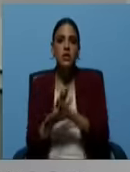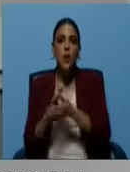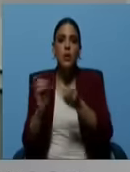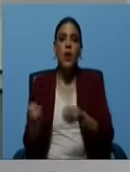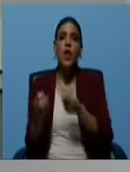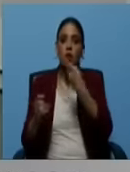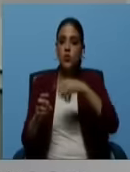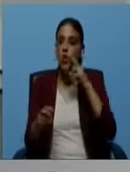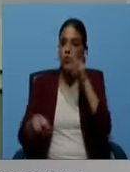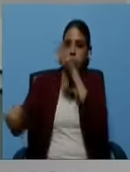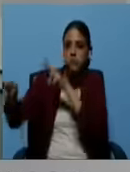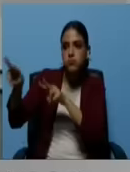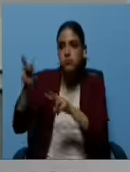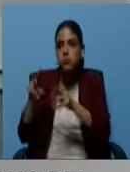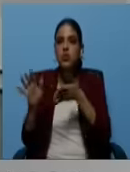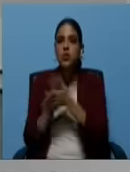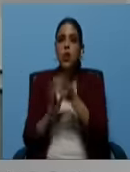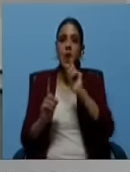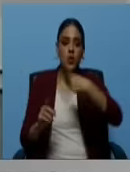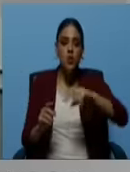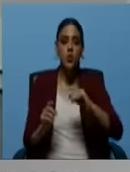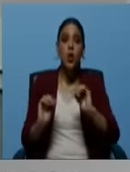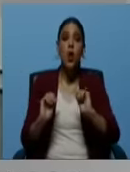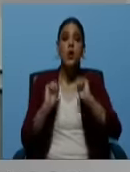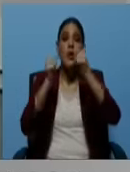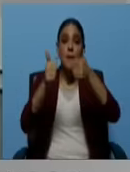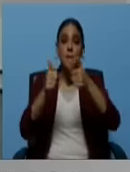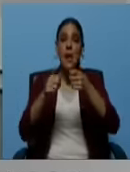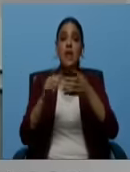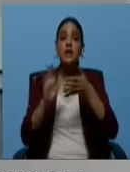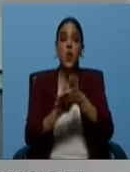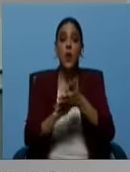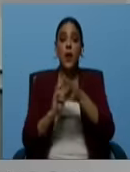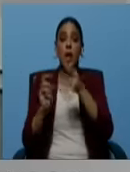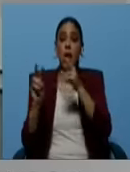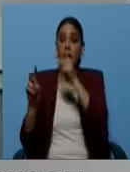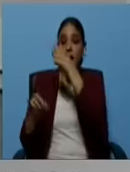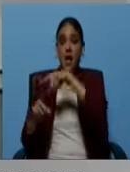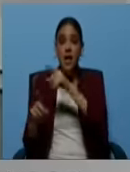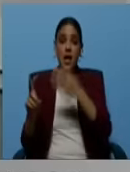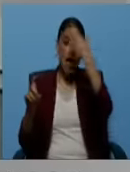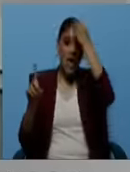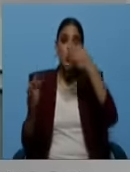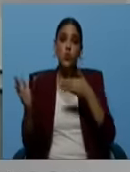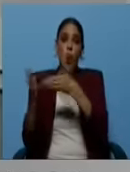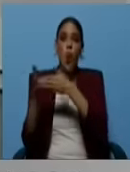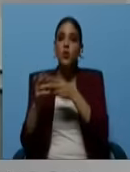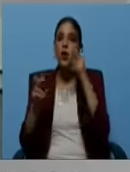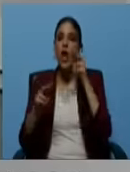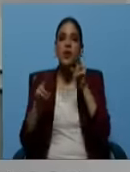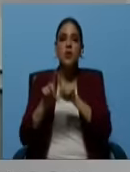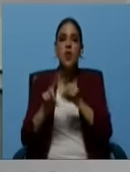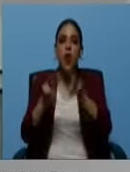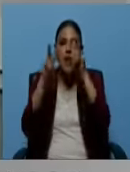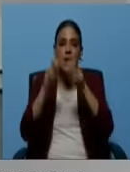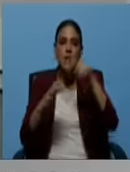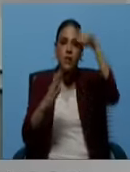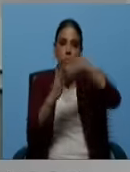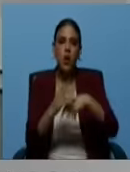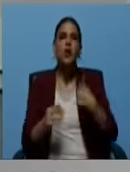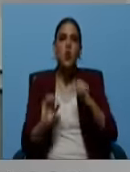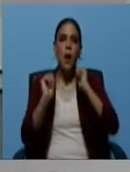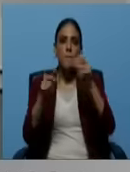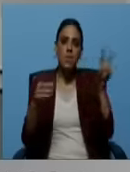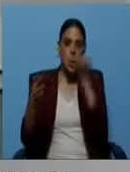inició en contra de este ciudadano Edmundo González Urrutia. Procedo entonces a leer el